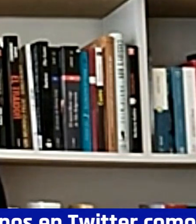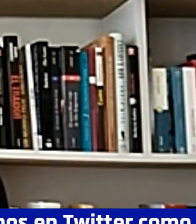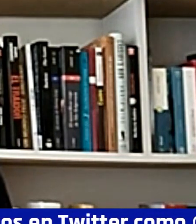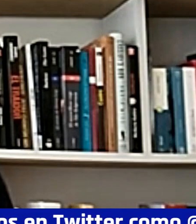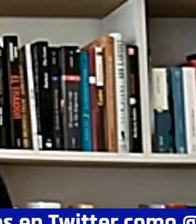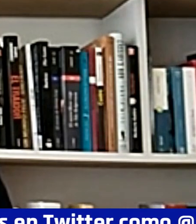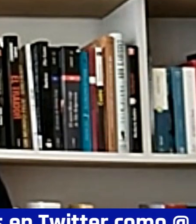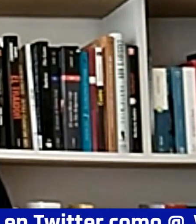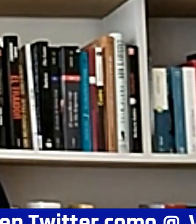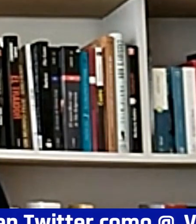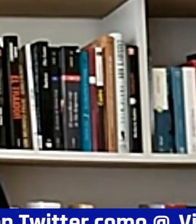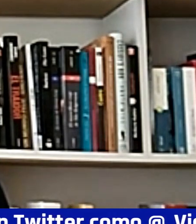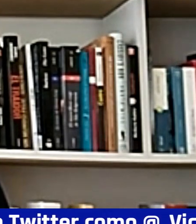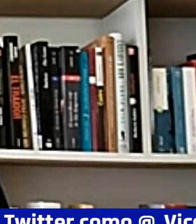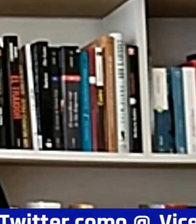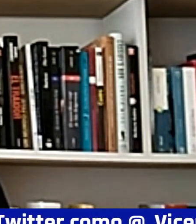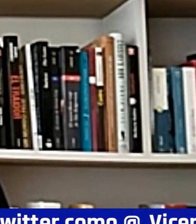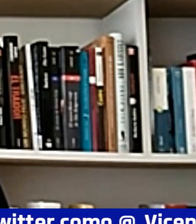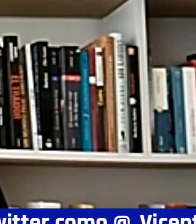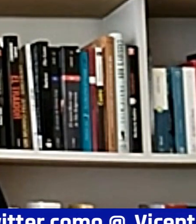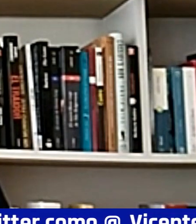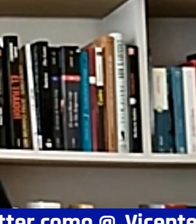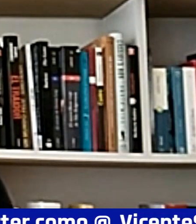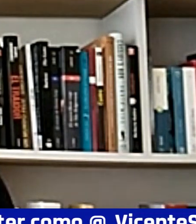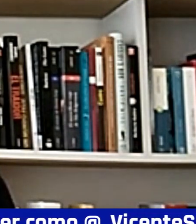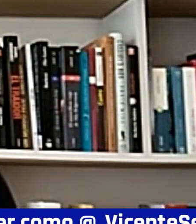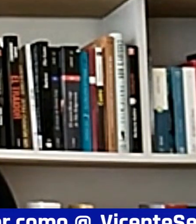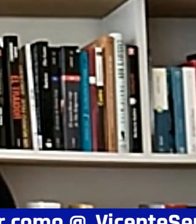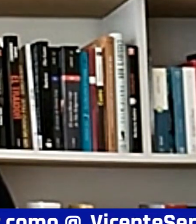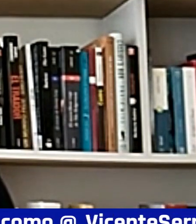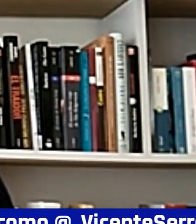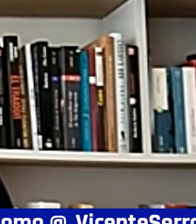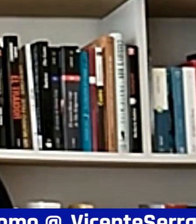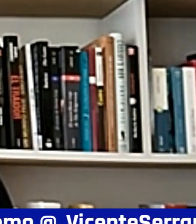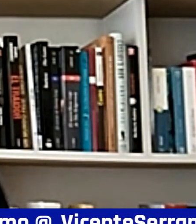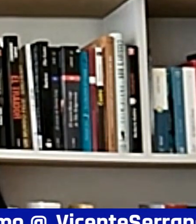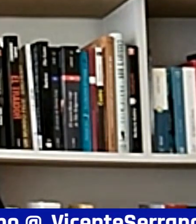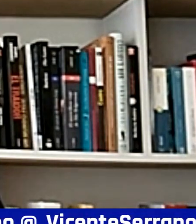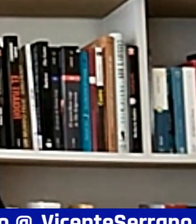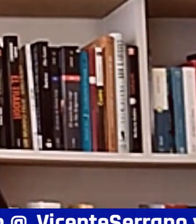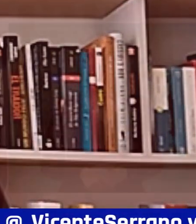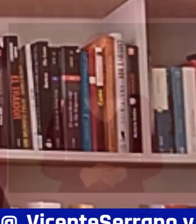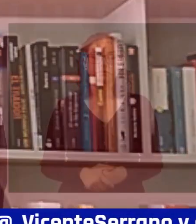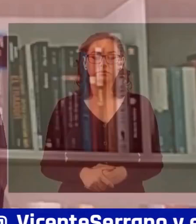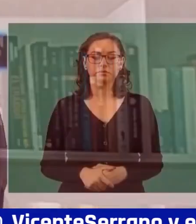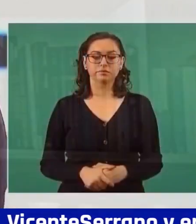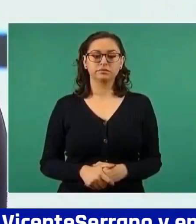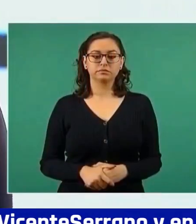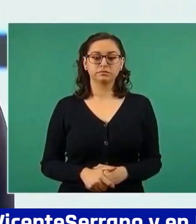ve claramente hacia dónde tienen orientado su corazón. Vamos a seguir escuchando.